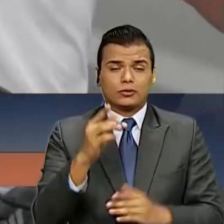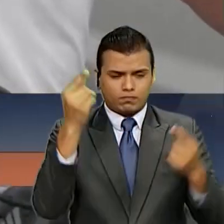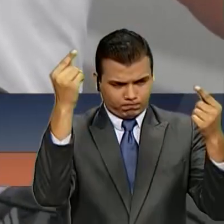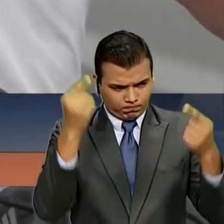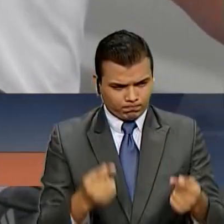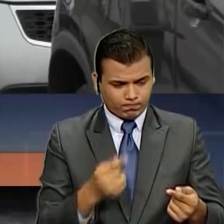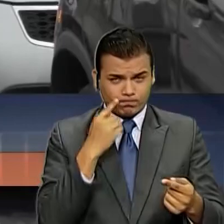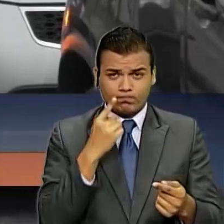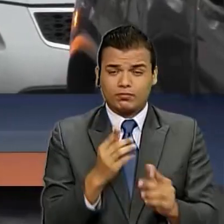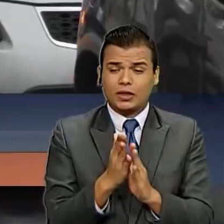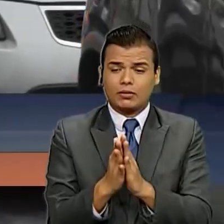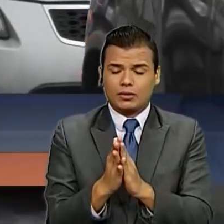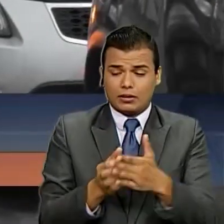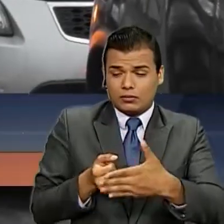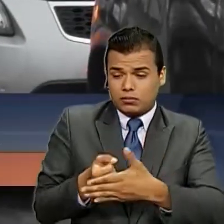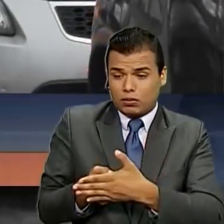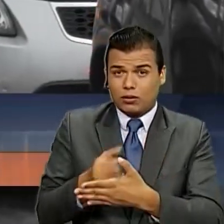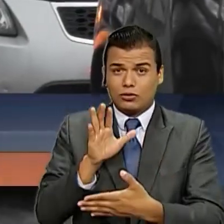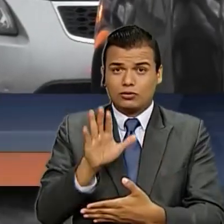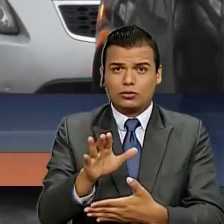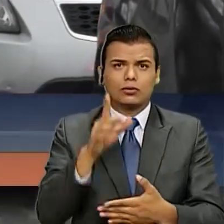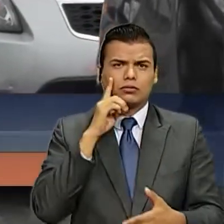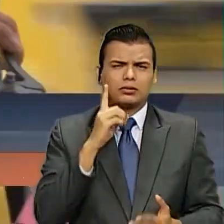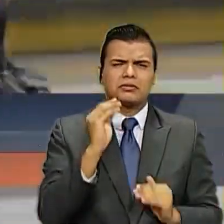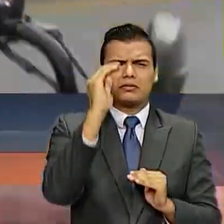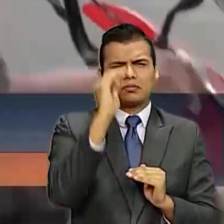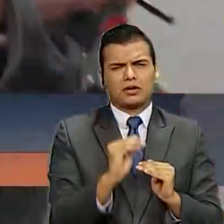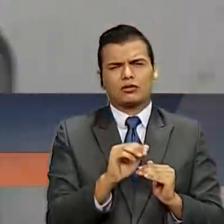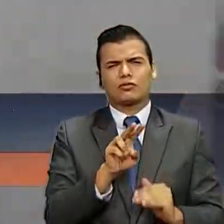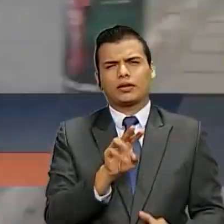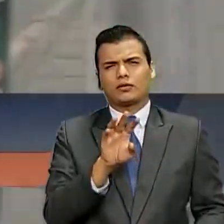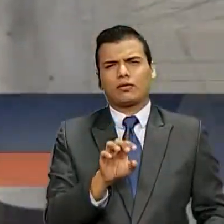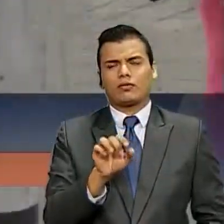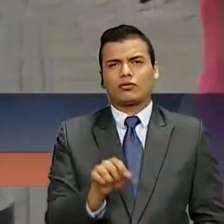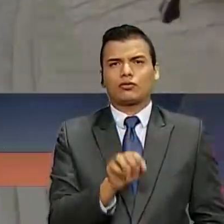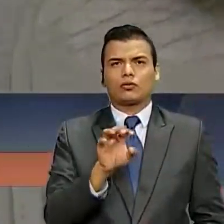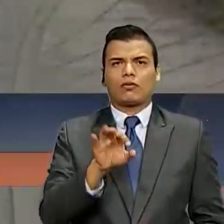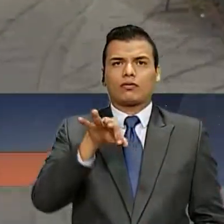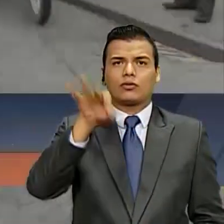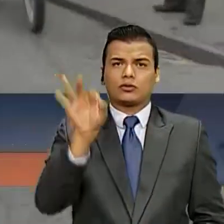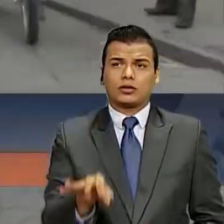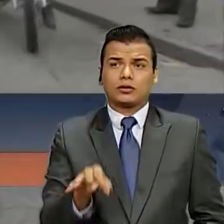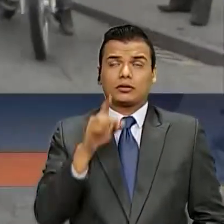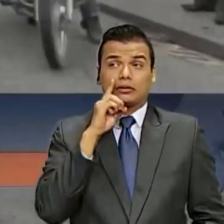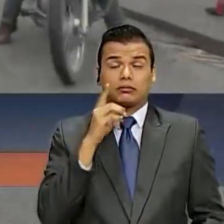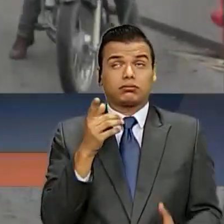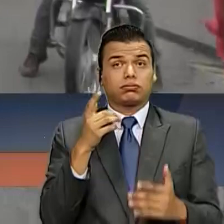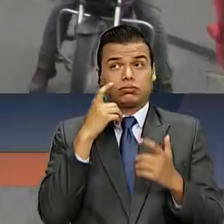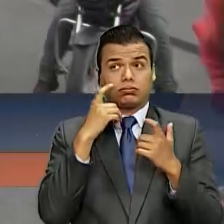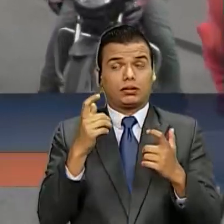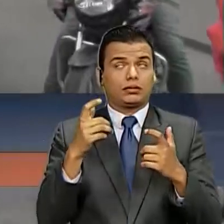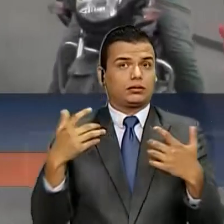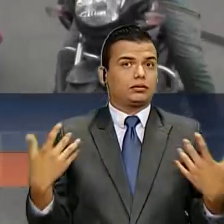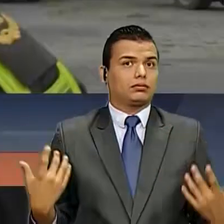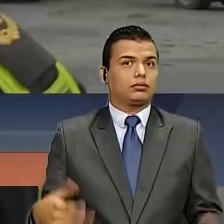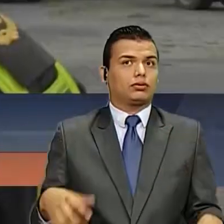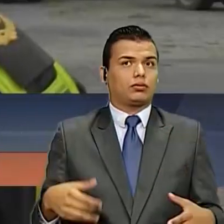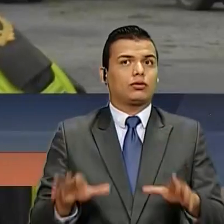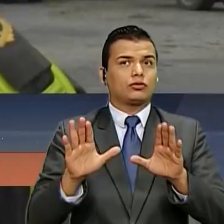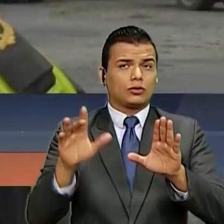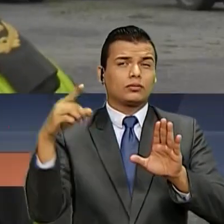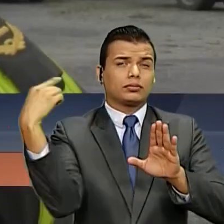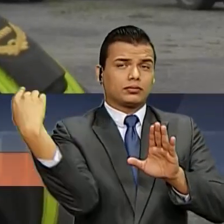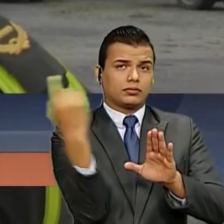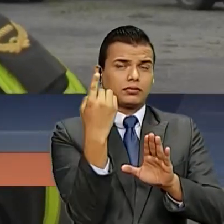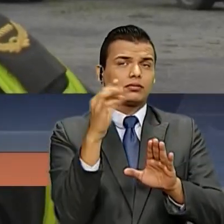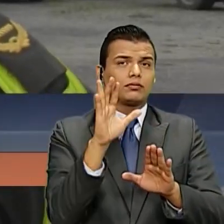estadísticas de accidentalidad mortal, aunque se encuentran en una reducción del 29.9%, siguen encabezando el ranking de incidencias. Como